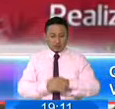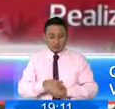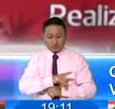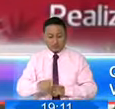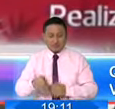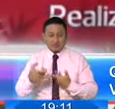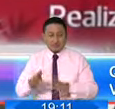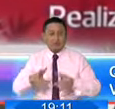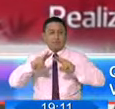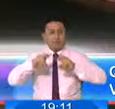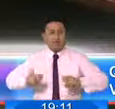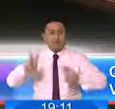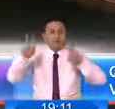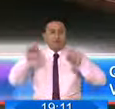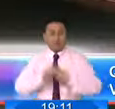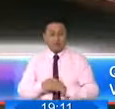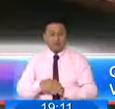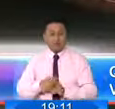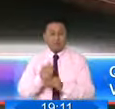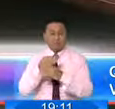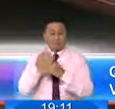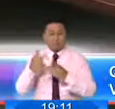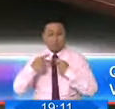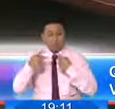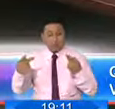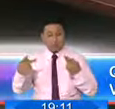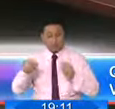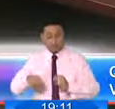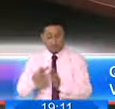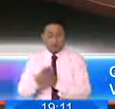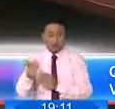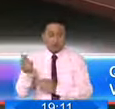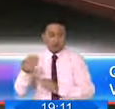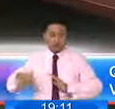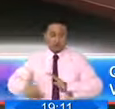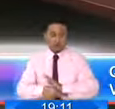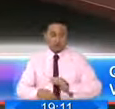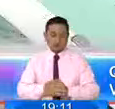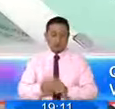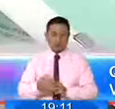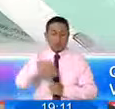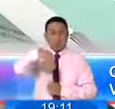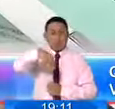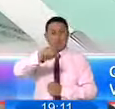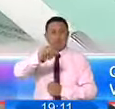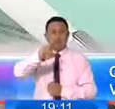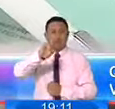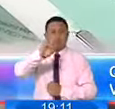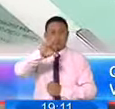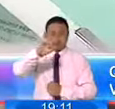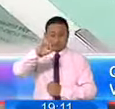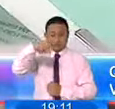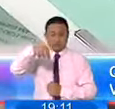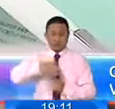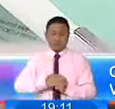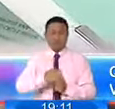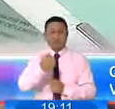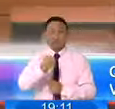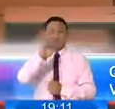de concusión. Las investigaciones estarán dirigidas hacia Mauricio N., Estefano I. y John